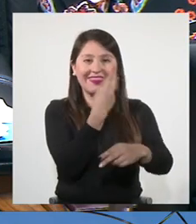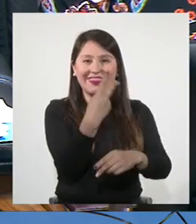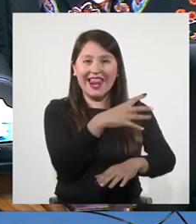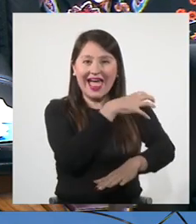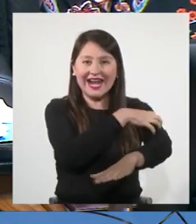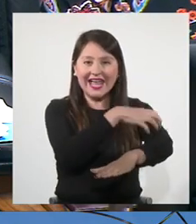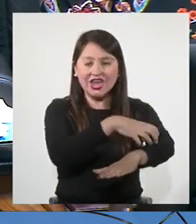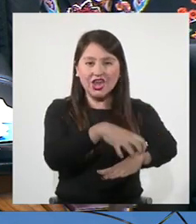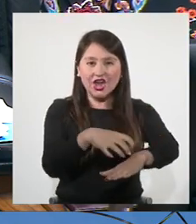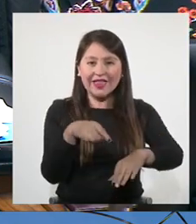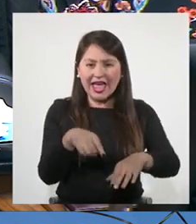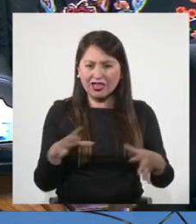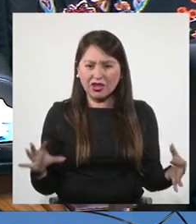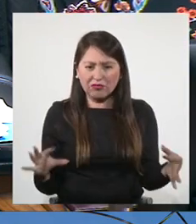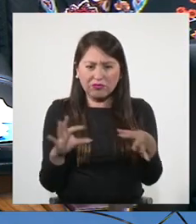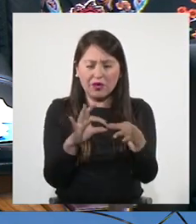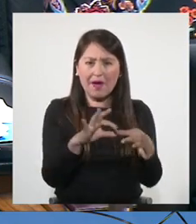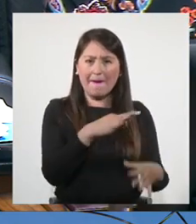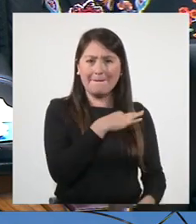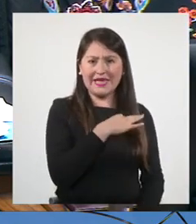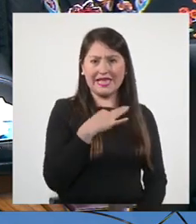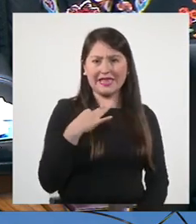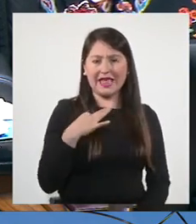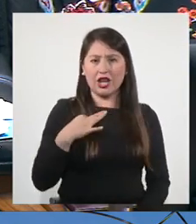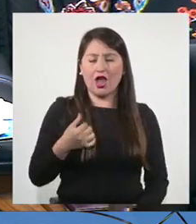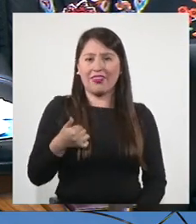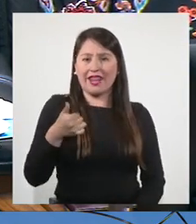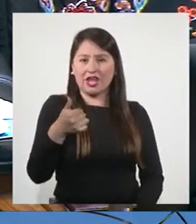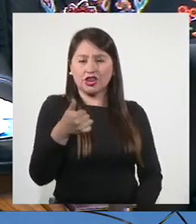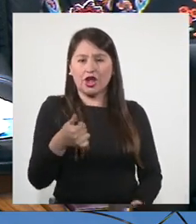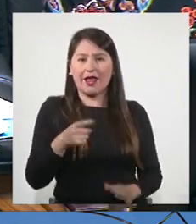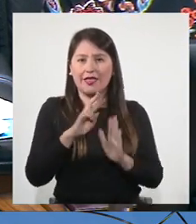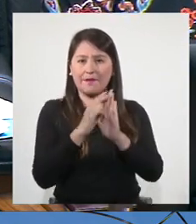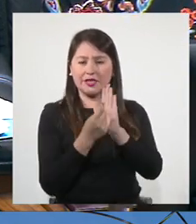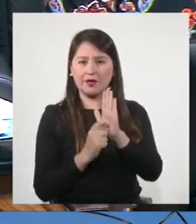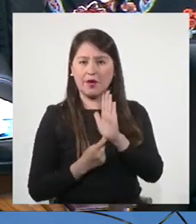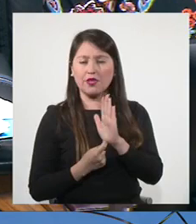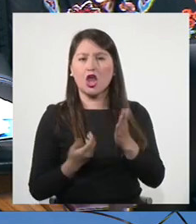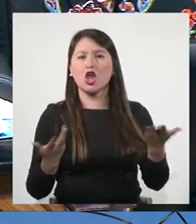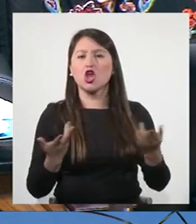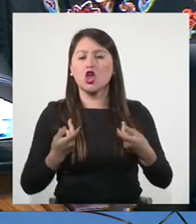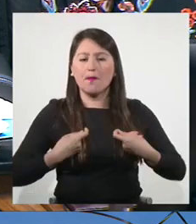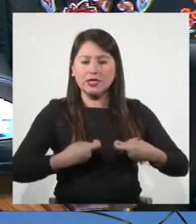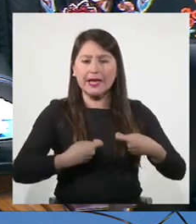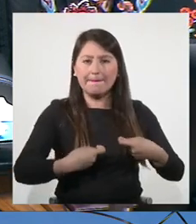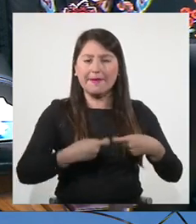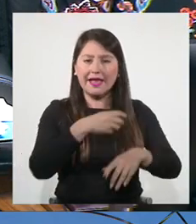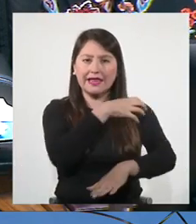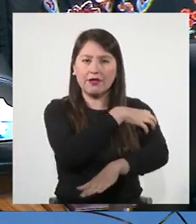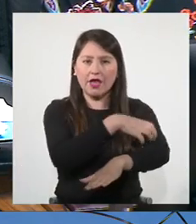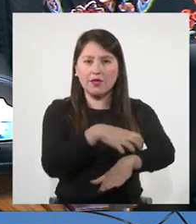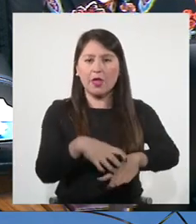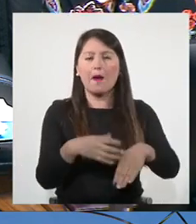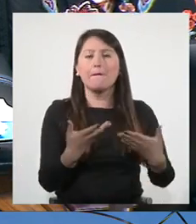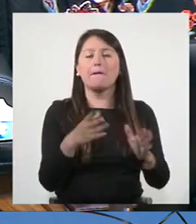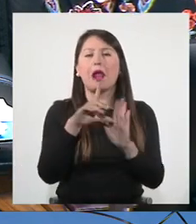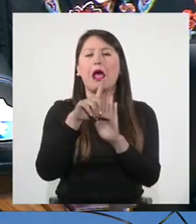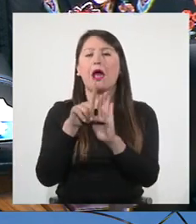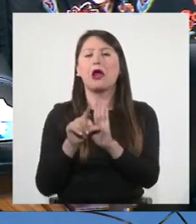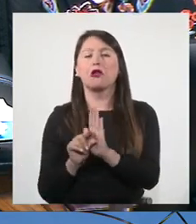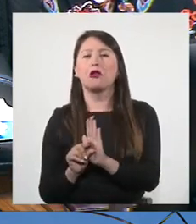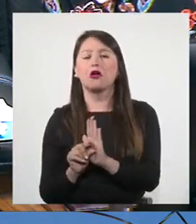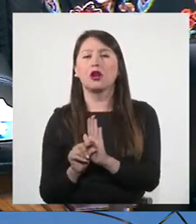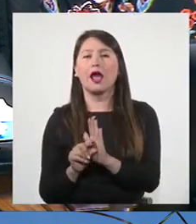colusión entre los ministerios, el director de presupuesto, y cómo se invierte la plata en las regiones para ahorrarle plata sectorial a los